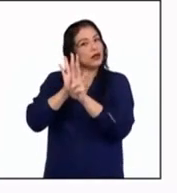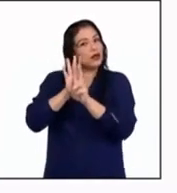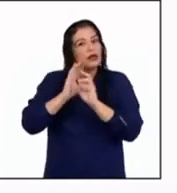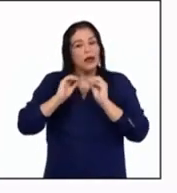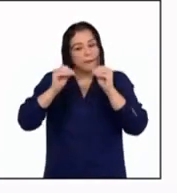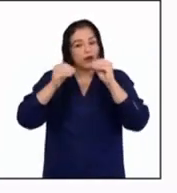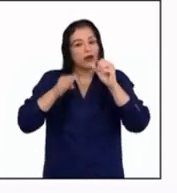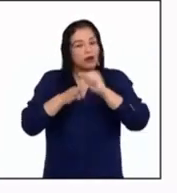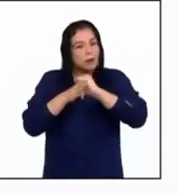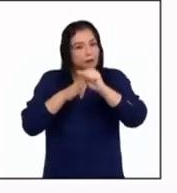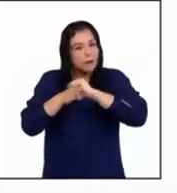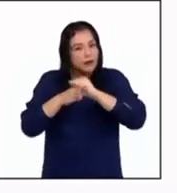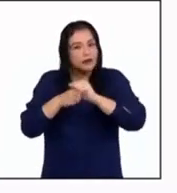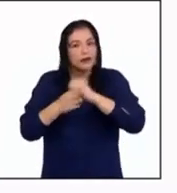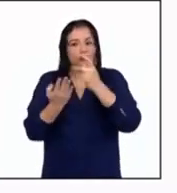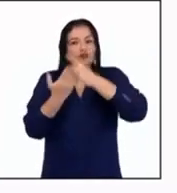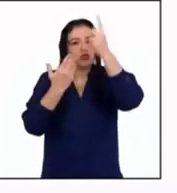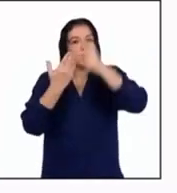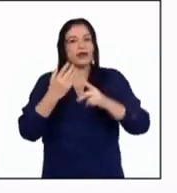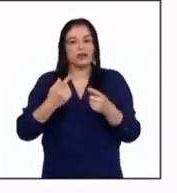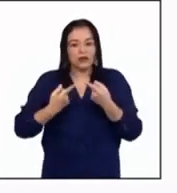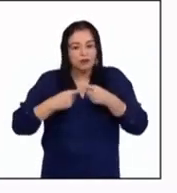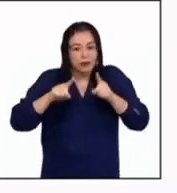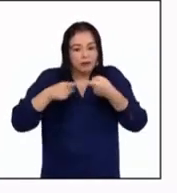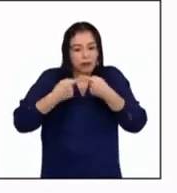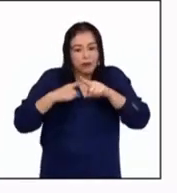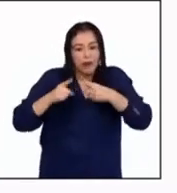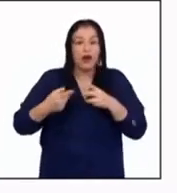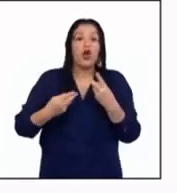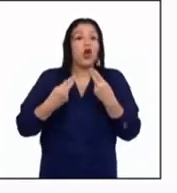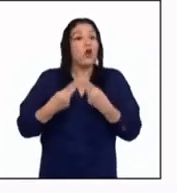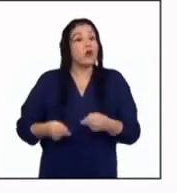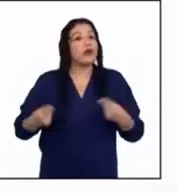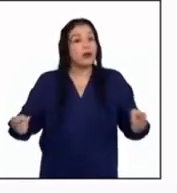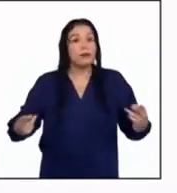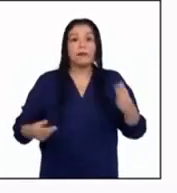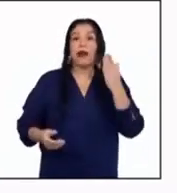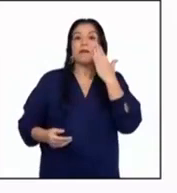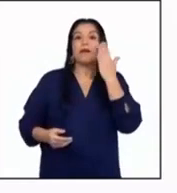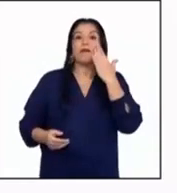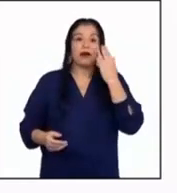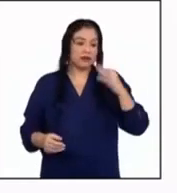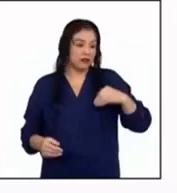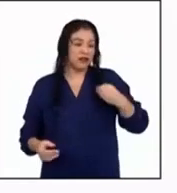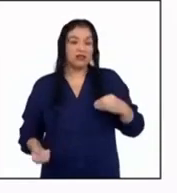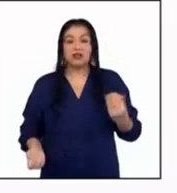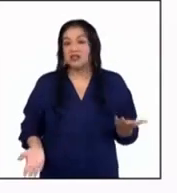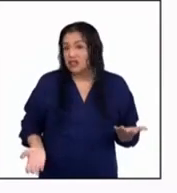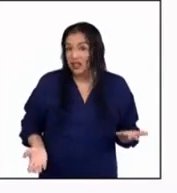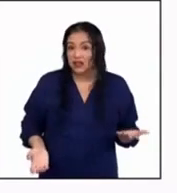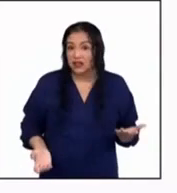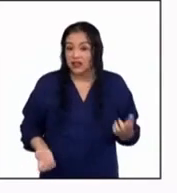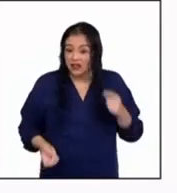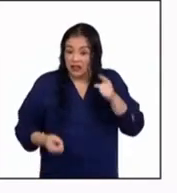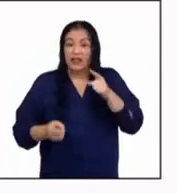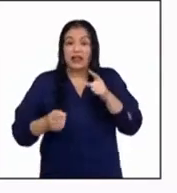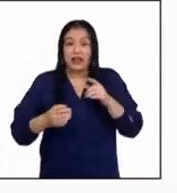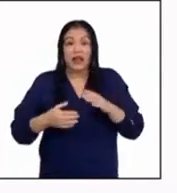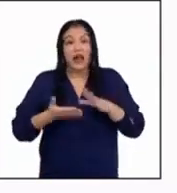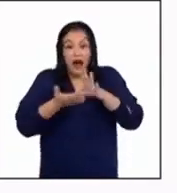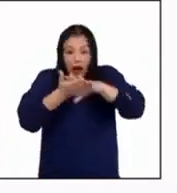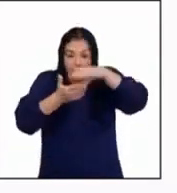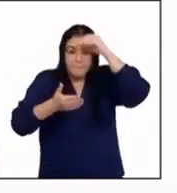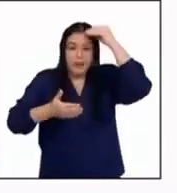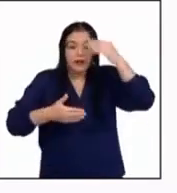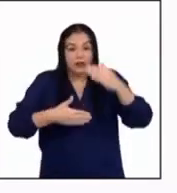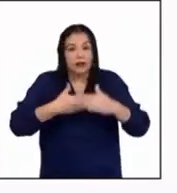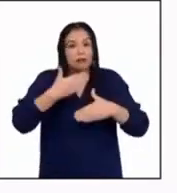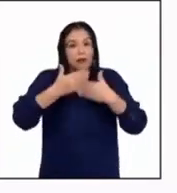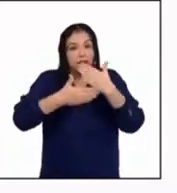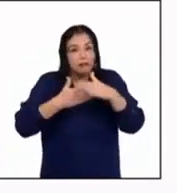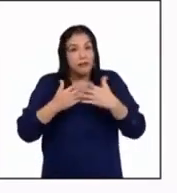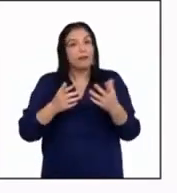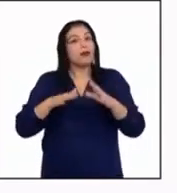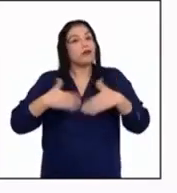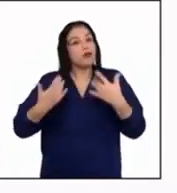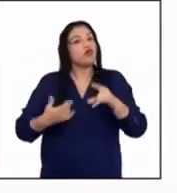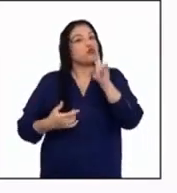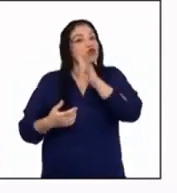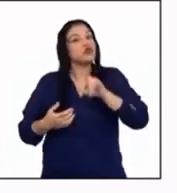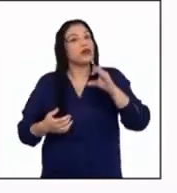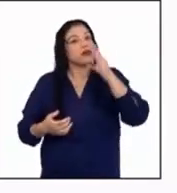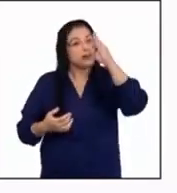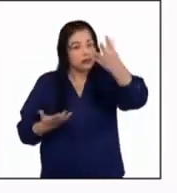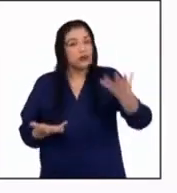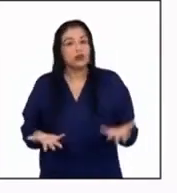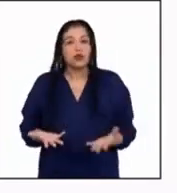de tejido a mano, una herramienta ideal para madres adolescentes, las cuales podrán utilizar esta habilidad como un medio